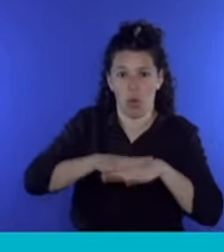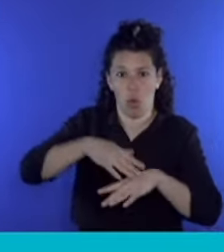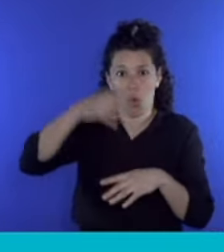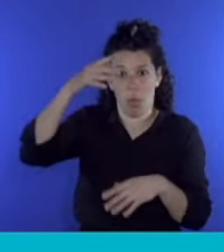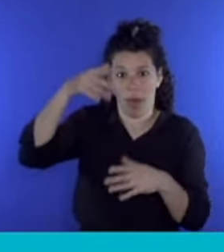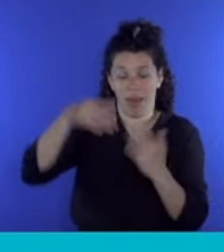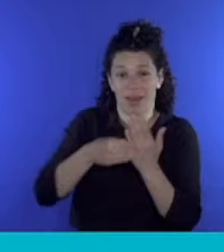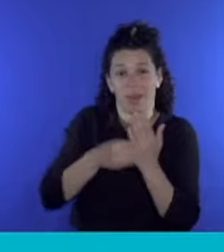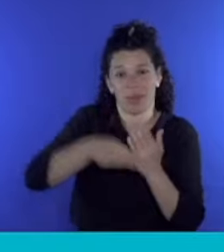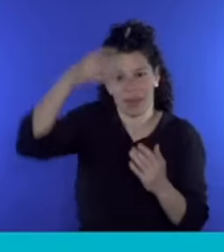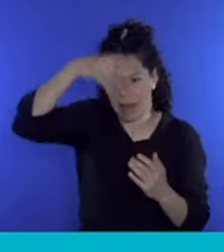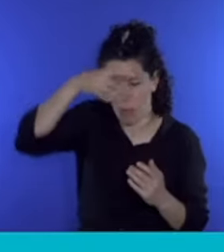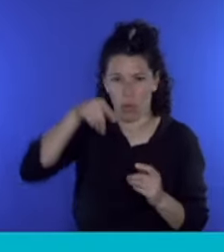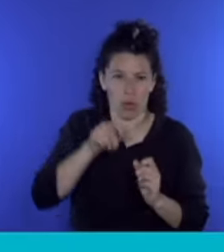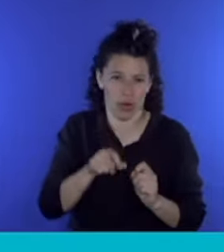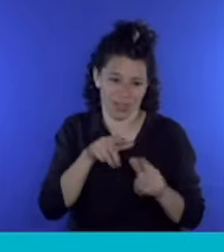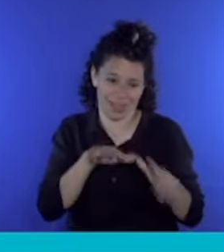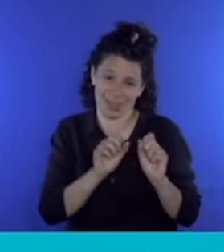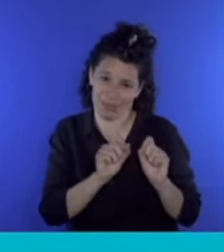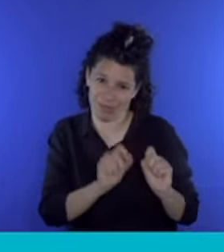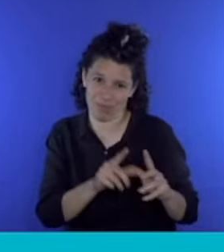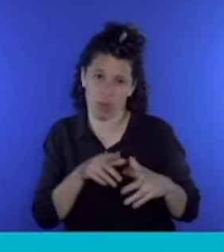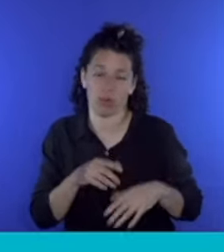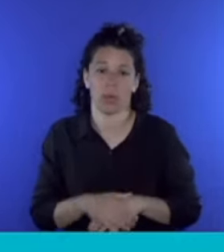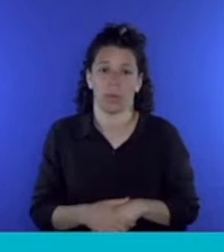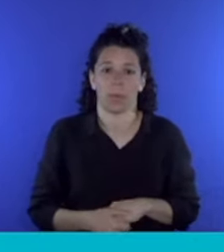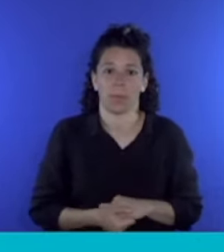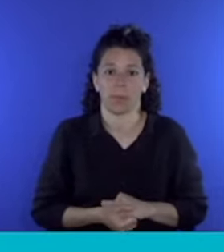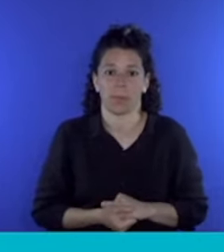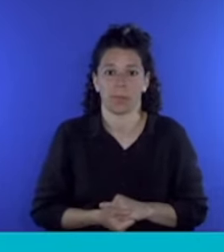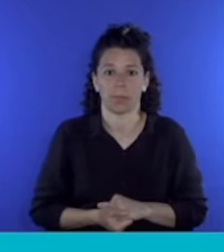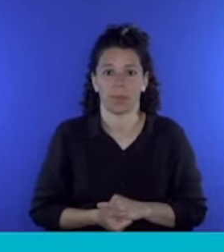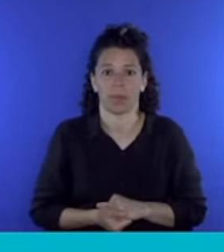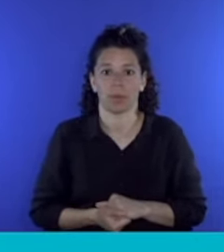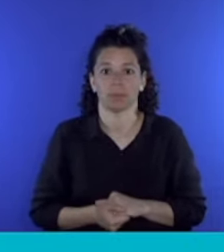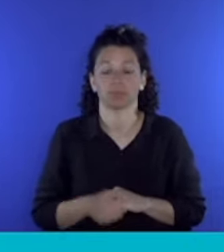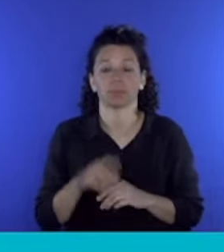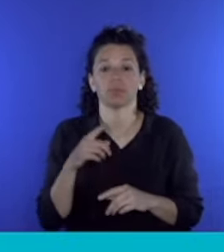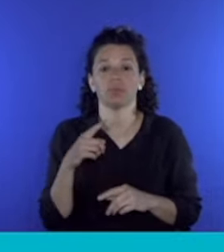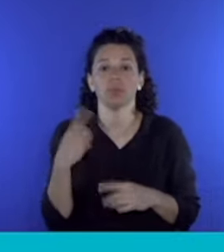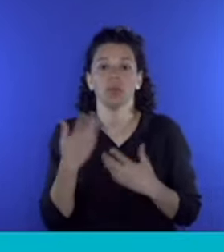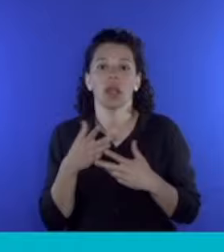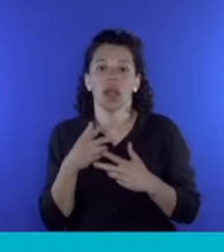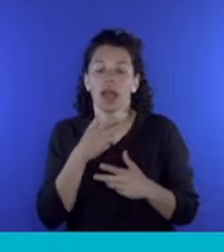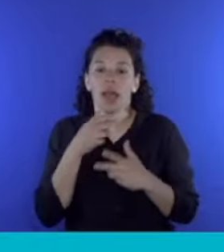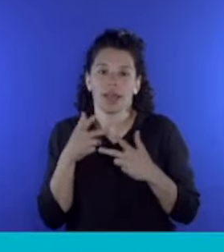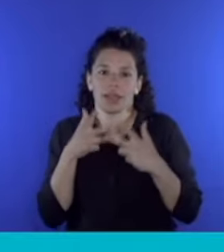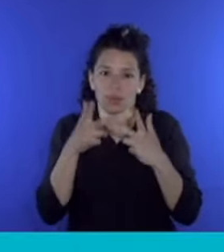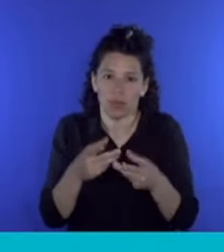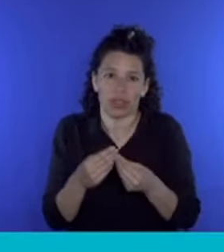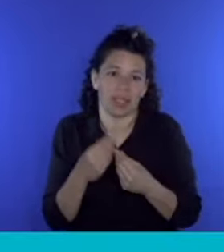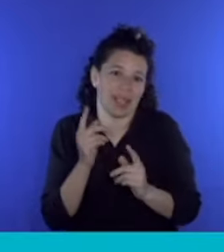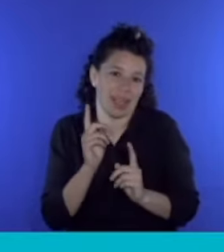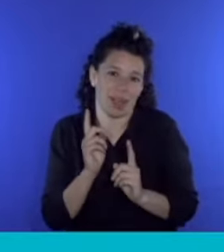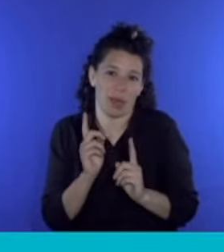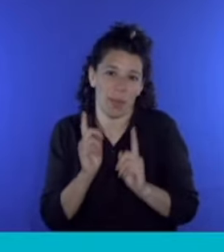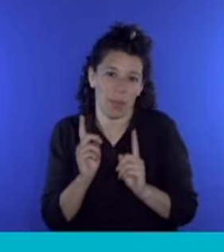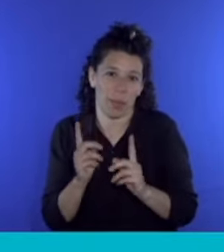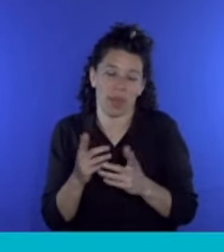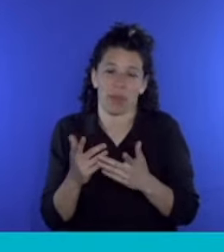aberrante desde nuestro lugar manifestar que vamos a estar ahí junto al colectivo de artistas como lo